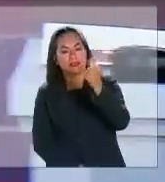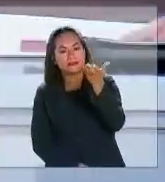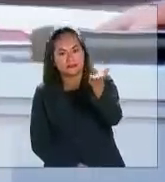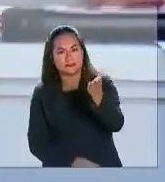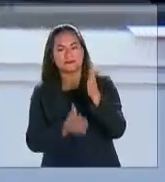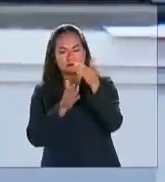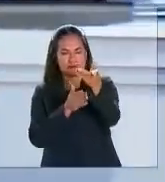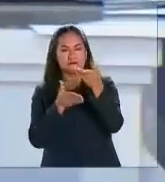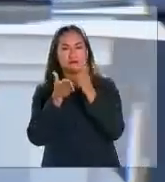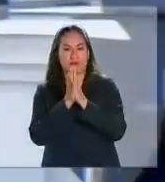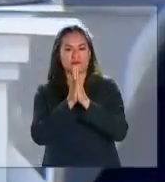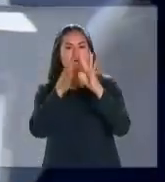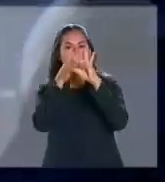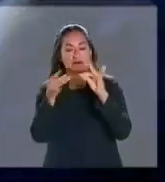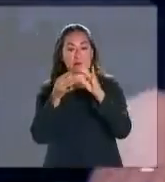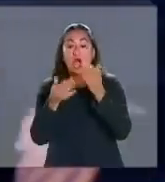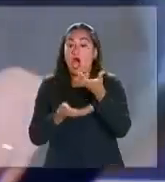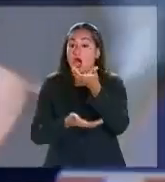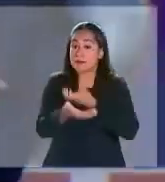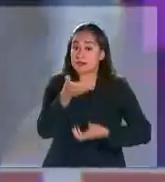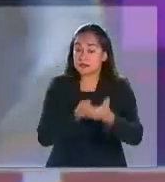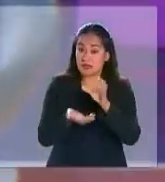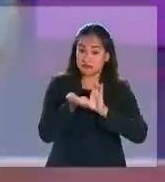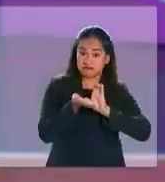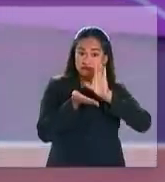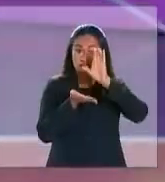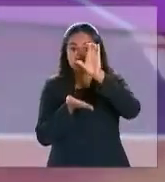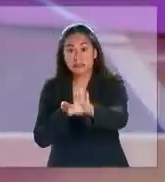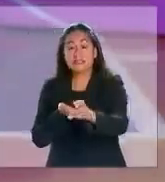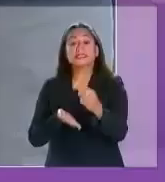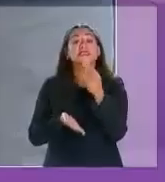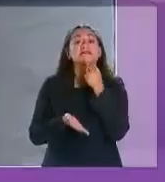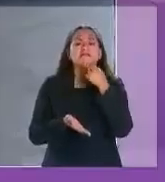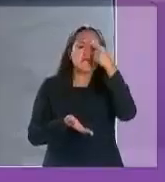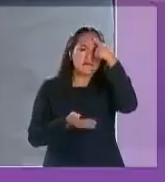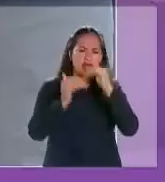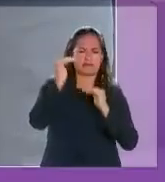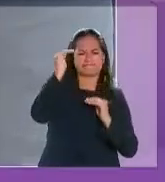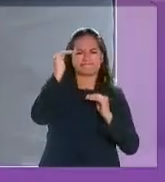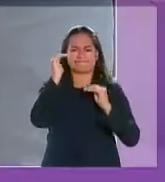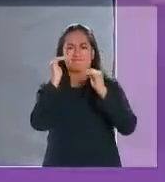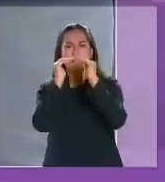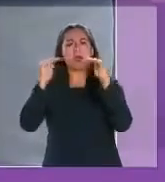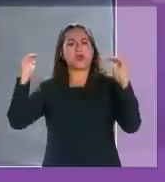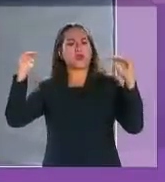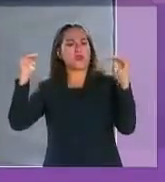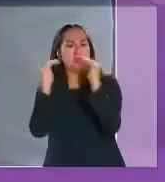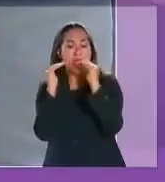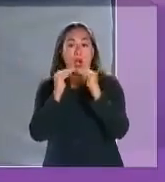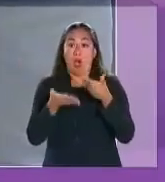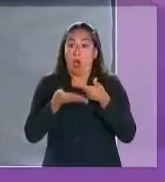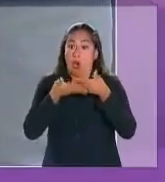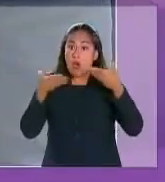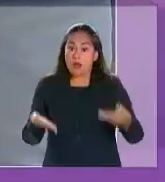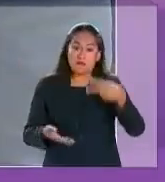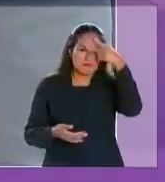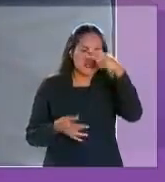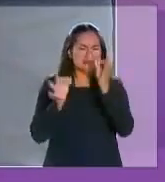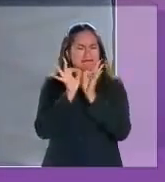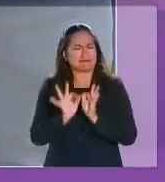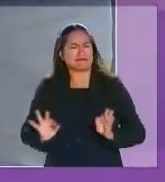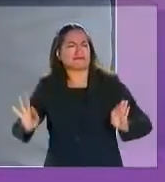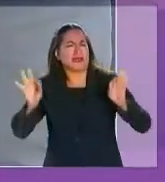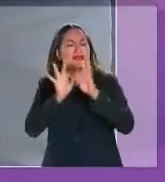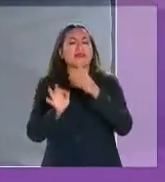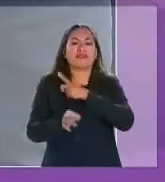el comercio y la inversión tiene que servir para cerrar brechas y hoy en méxico tenemos brechas muy importantes tenemos una gran distancia entre el